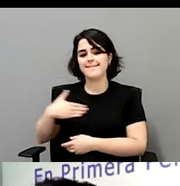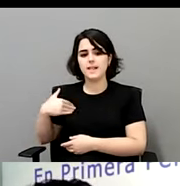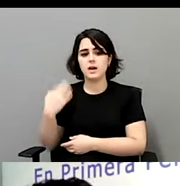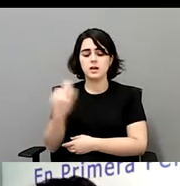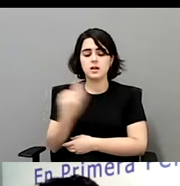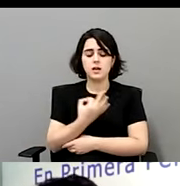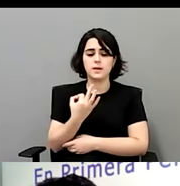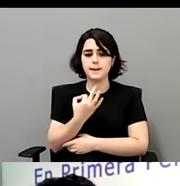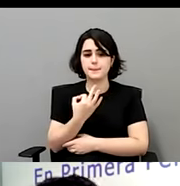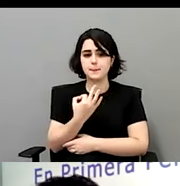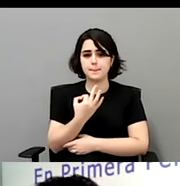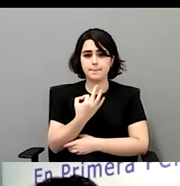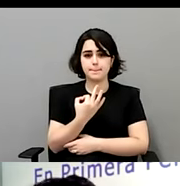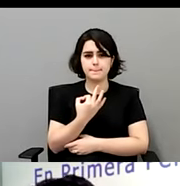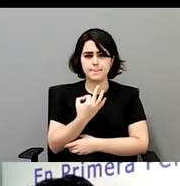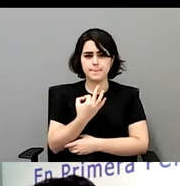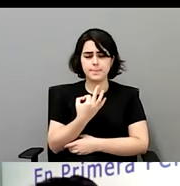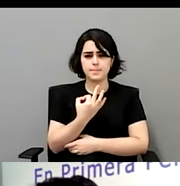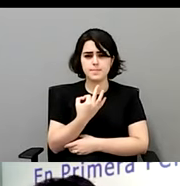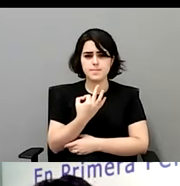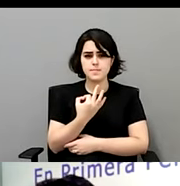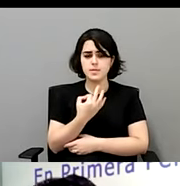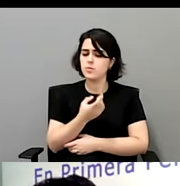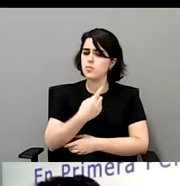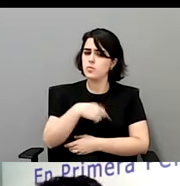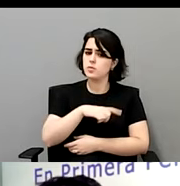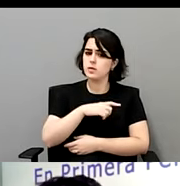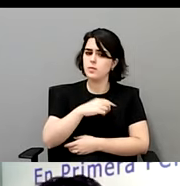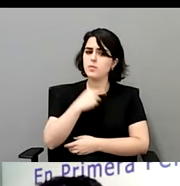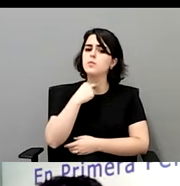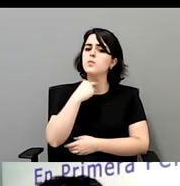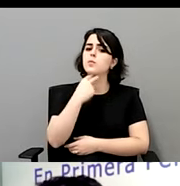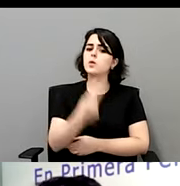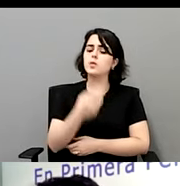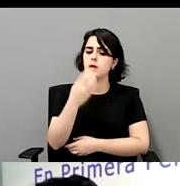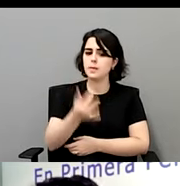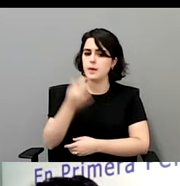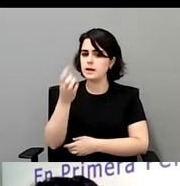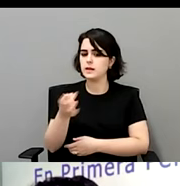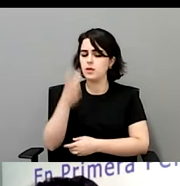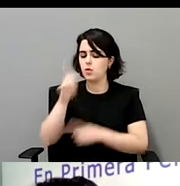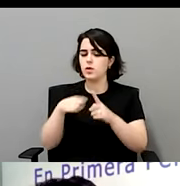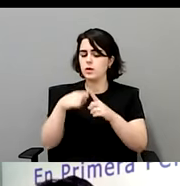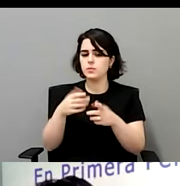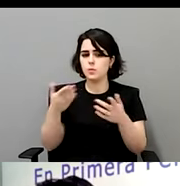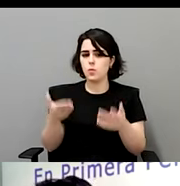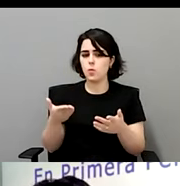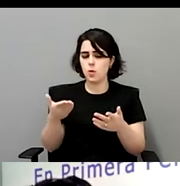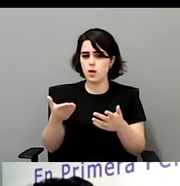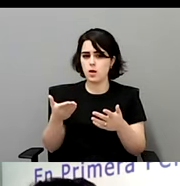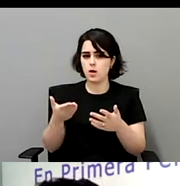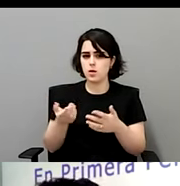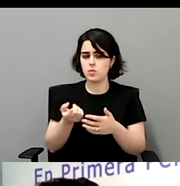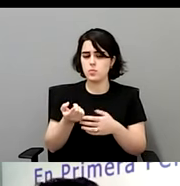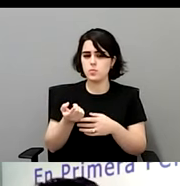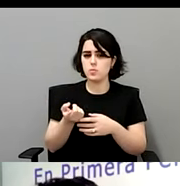ideas las tenemos que tener nosotros para dirigir nosotros y